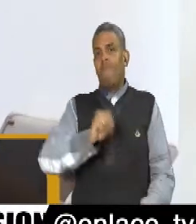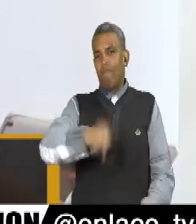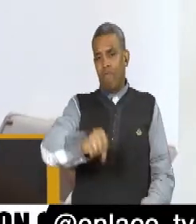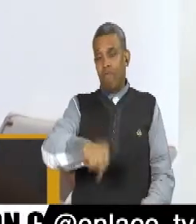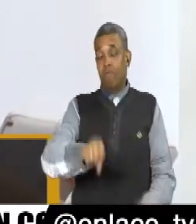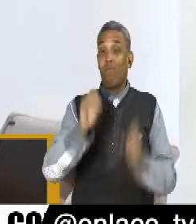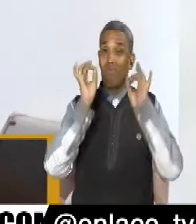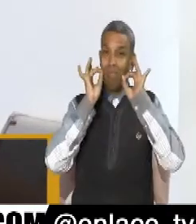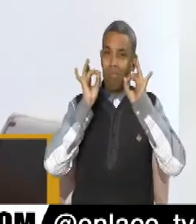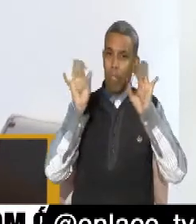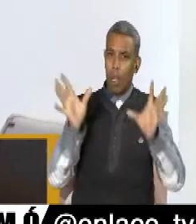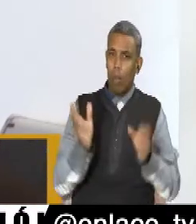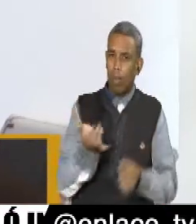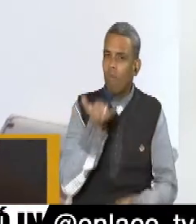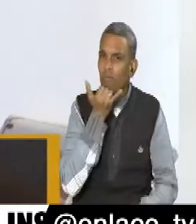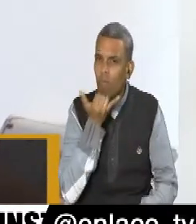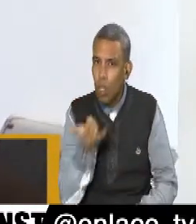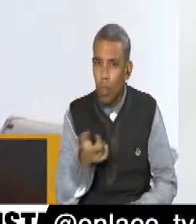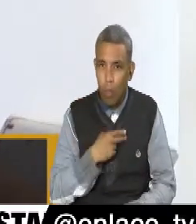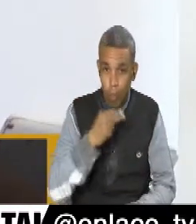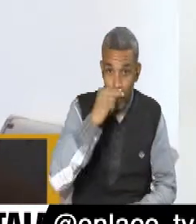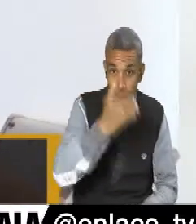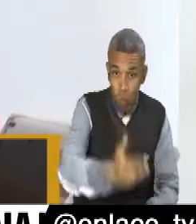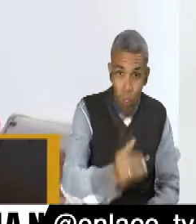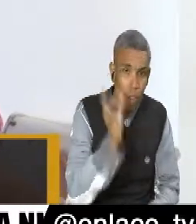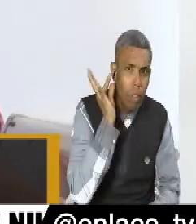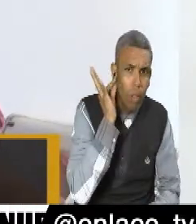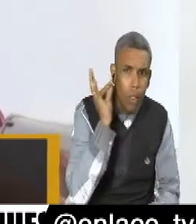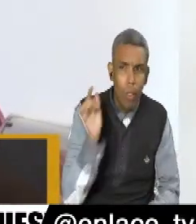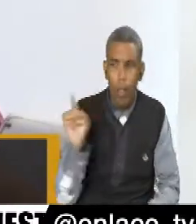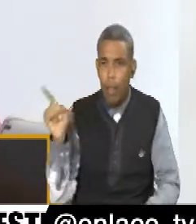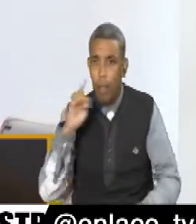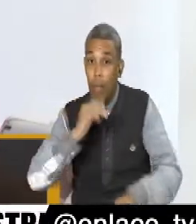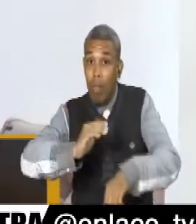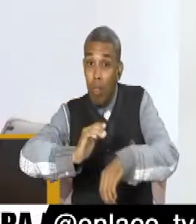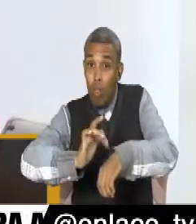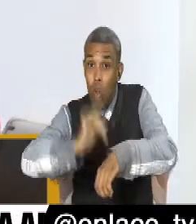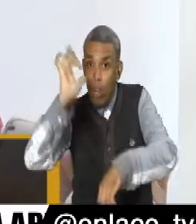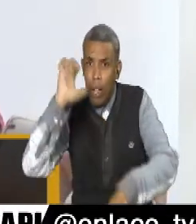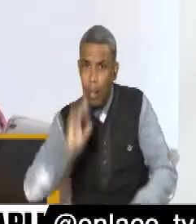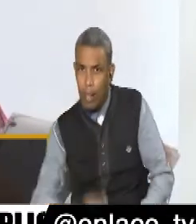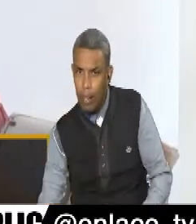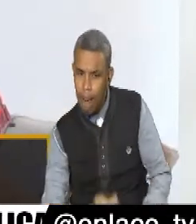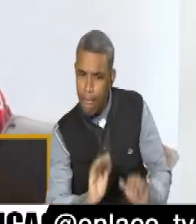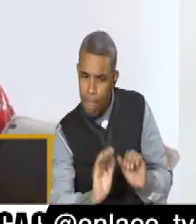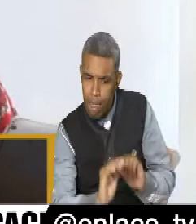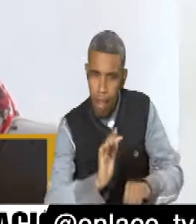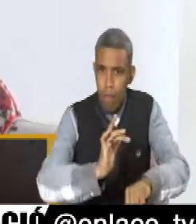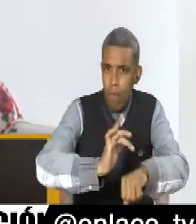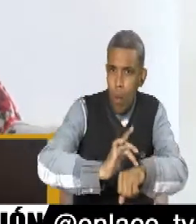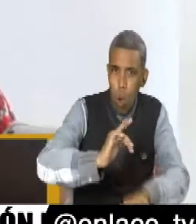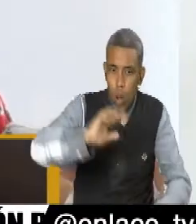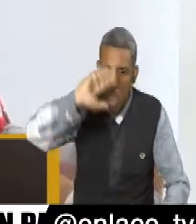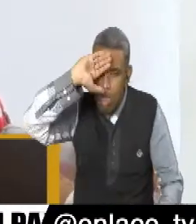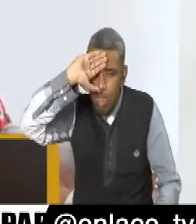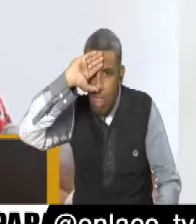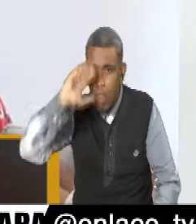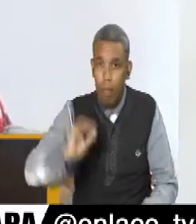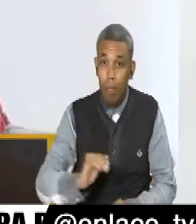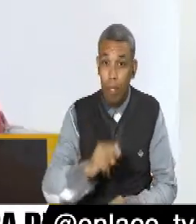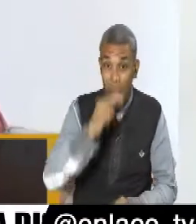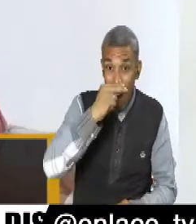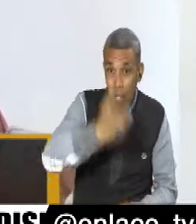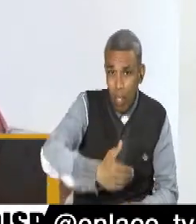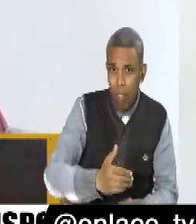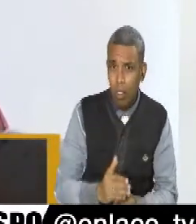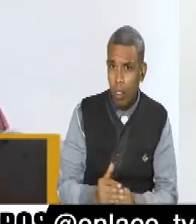graves, tocaba a la menor. La menor asustada, refiere la madre, le señaló que él la